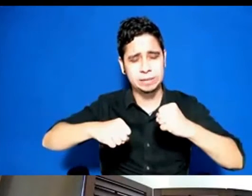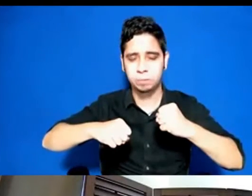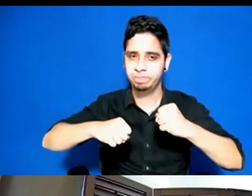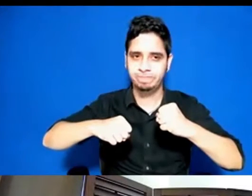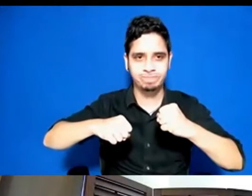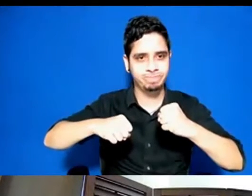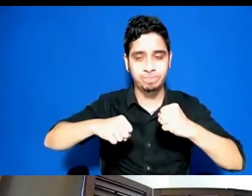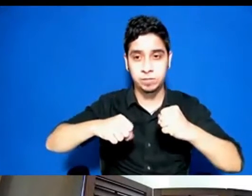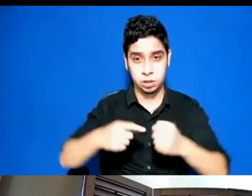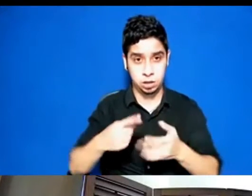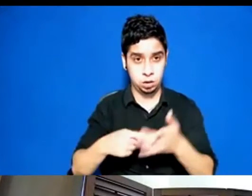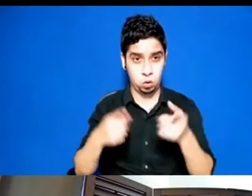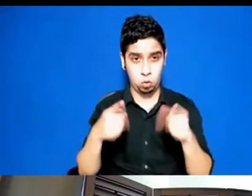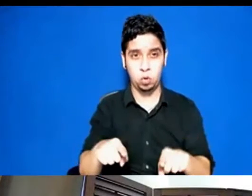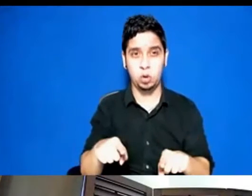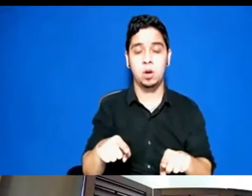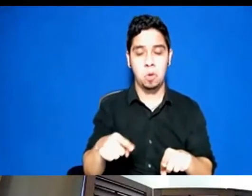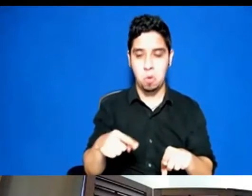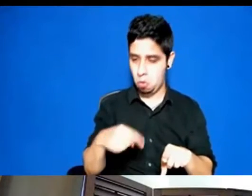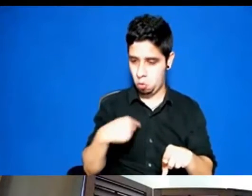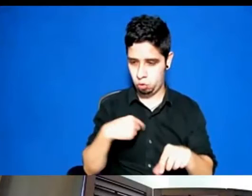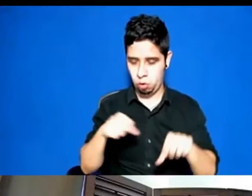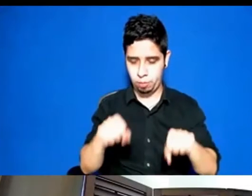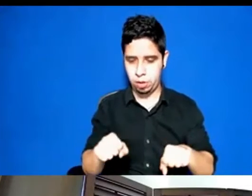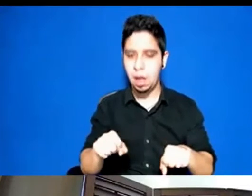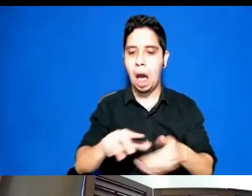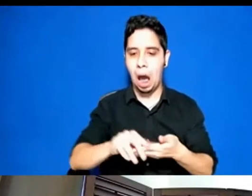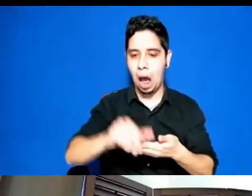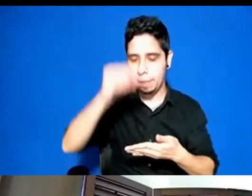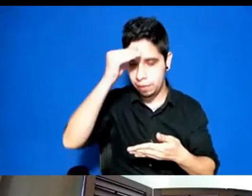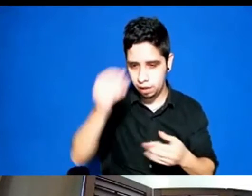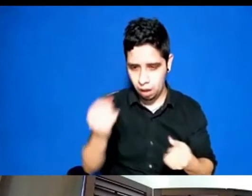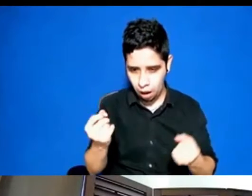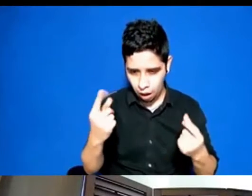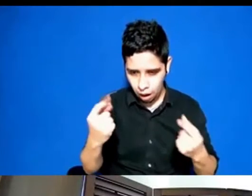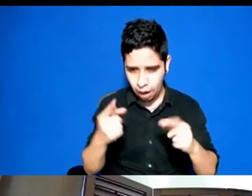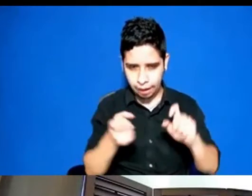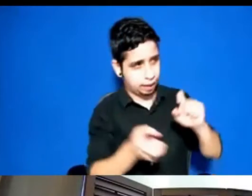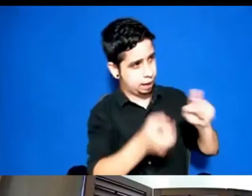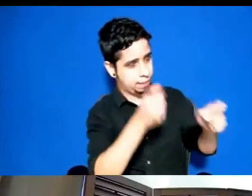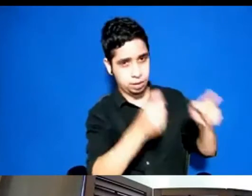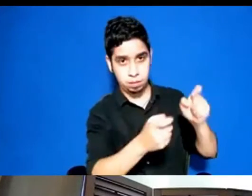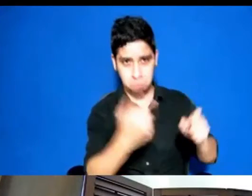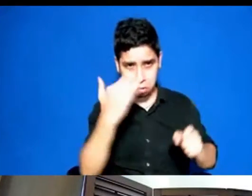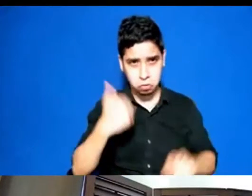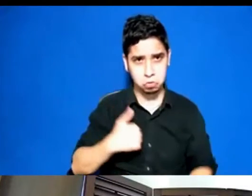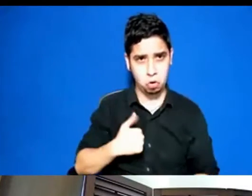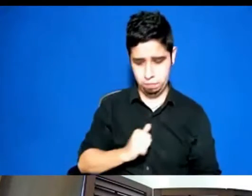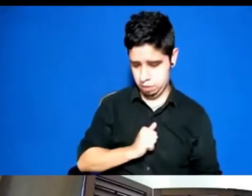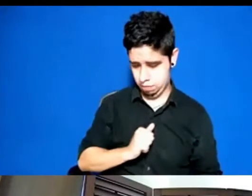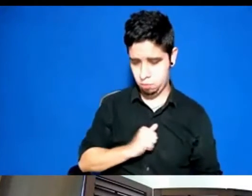uno puede modificar, cambiar, aprender, porque lo hice yo.